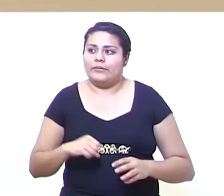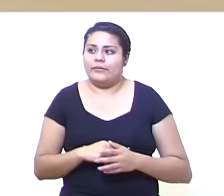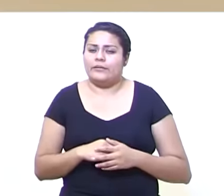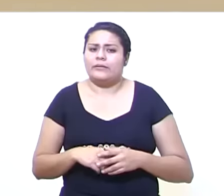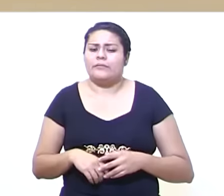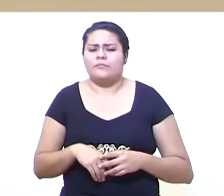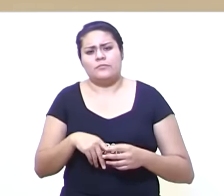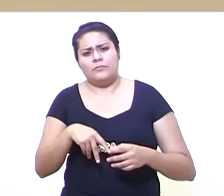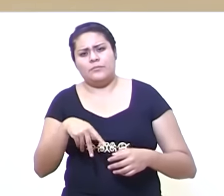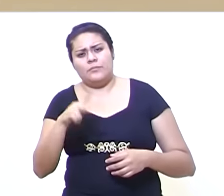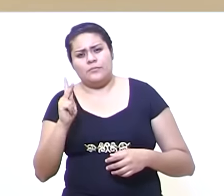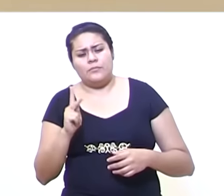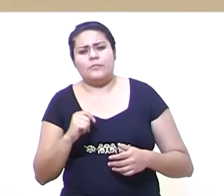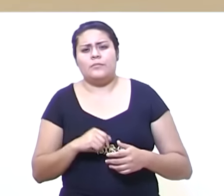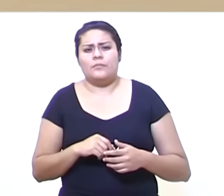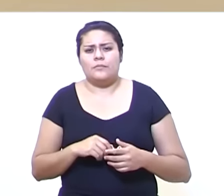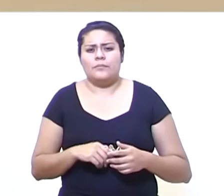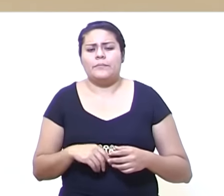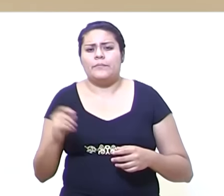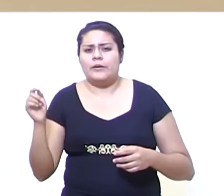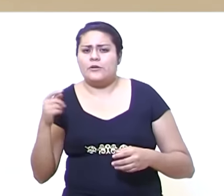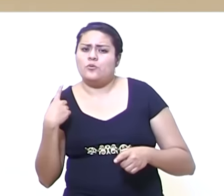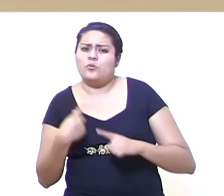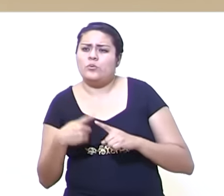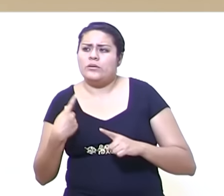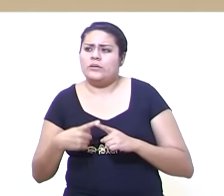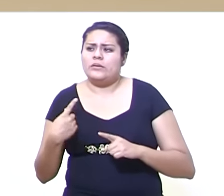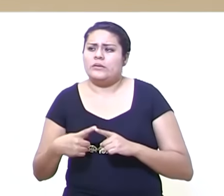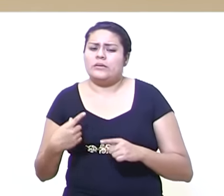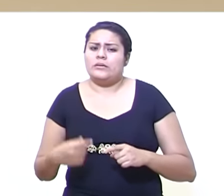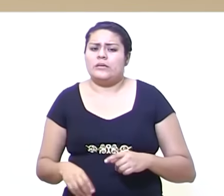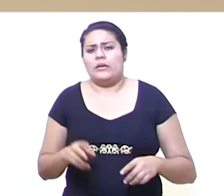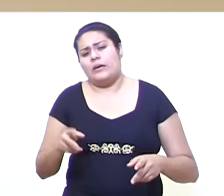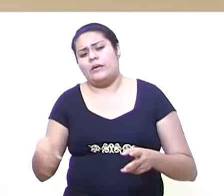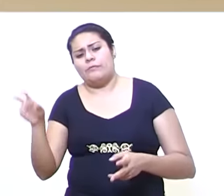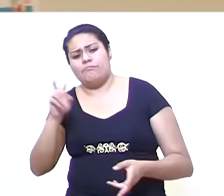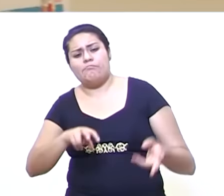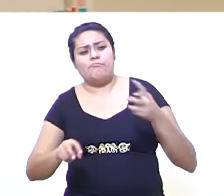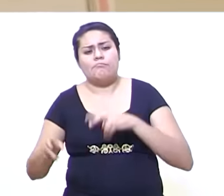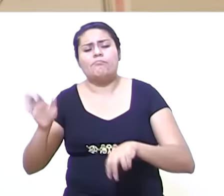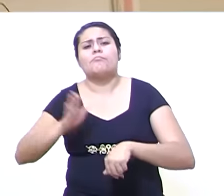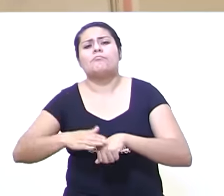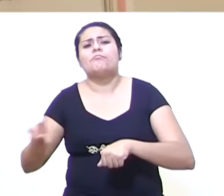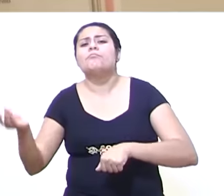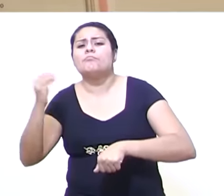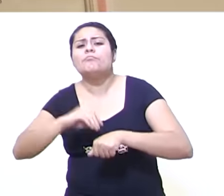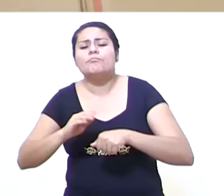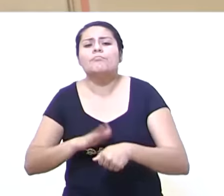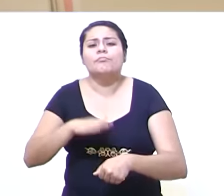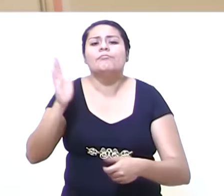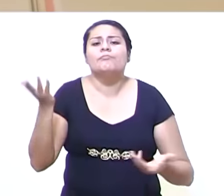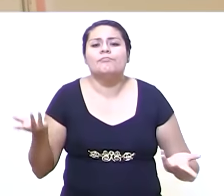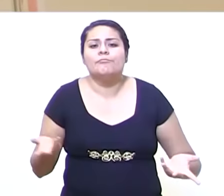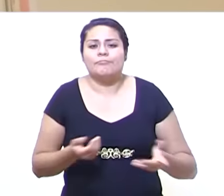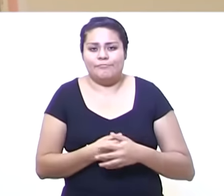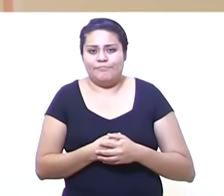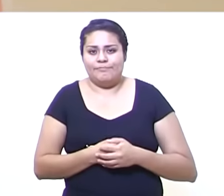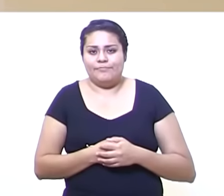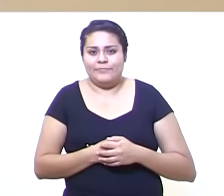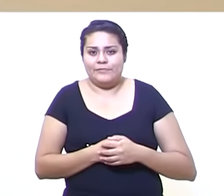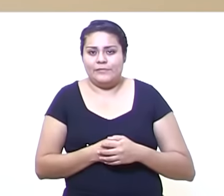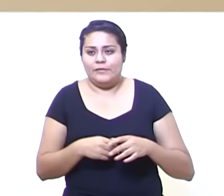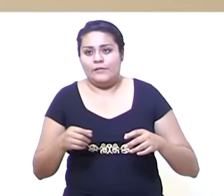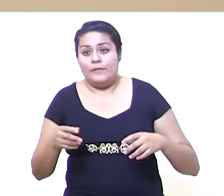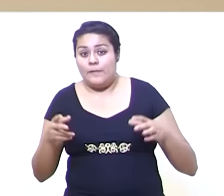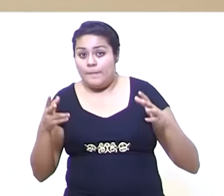¿Quiénes crees que se han subido en este navío? ¿Crees que se hayan subido